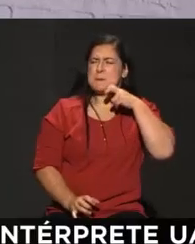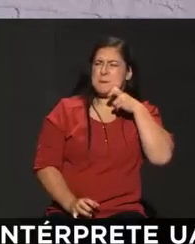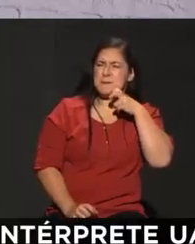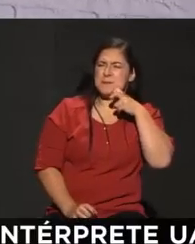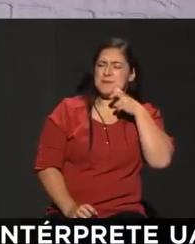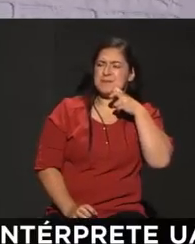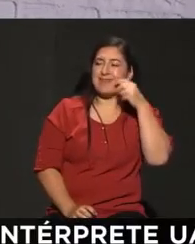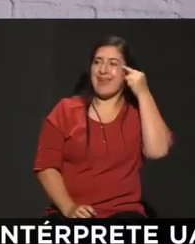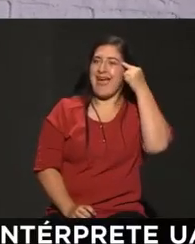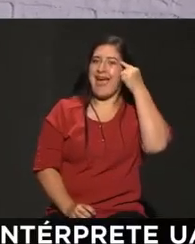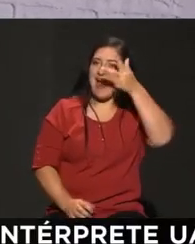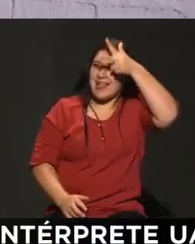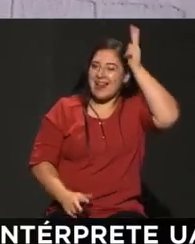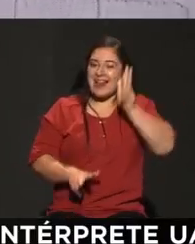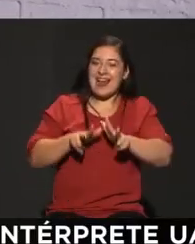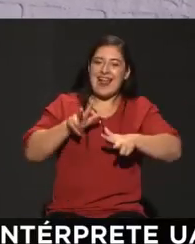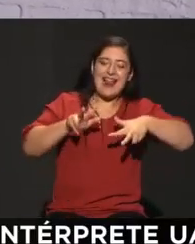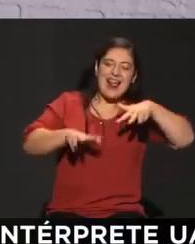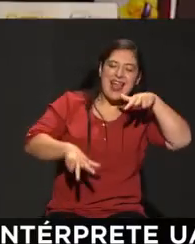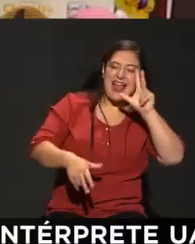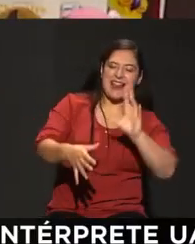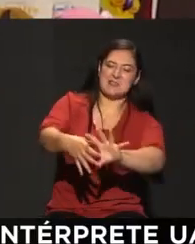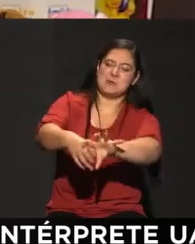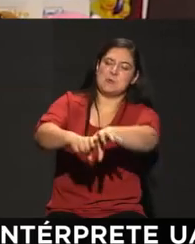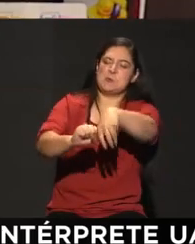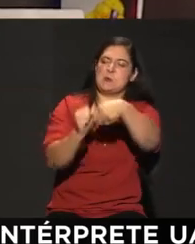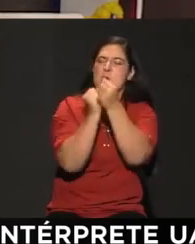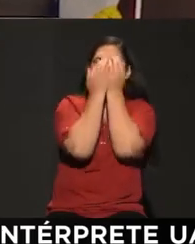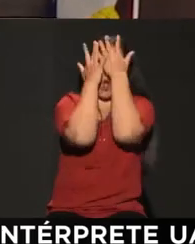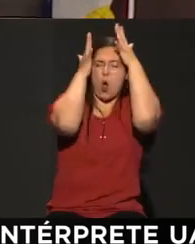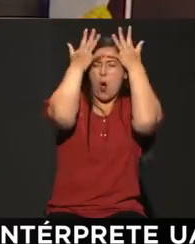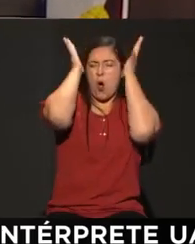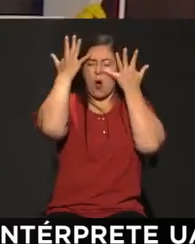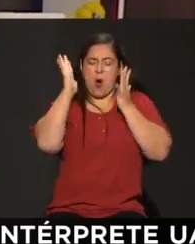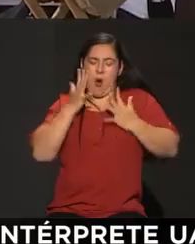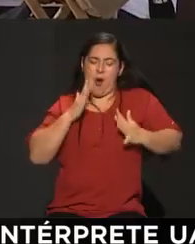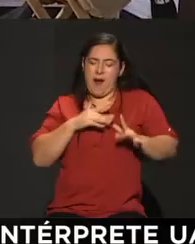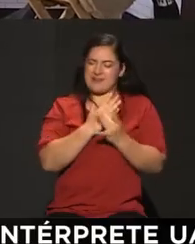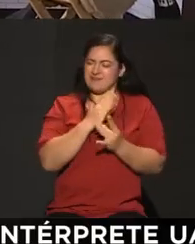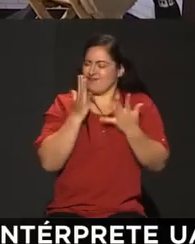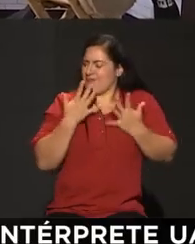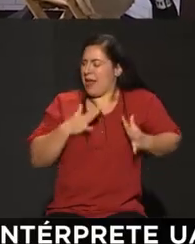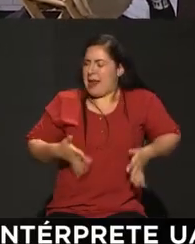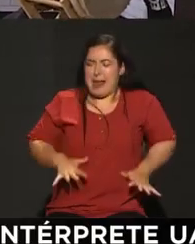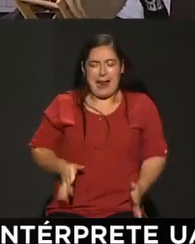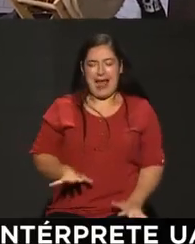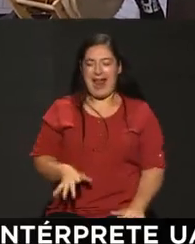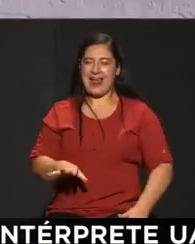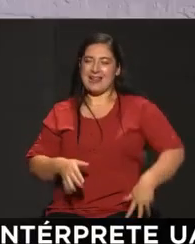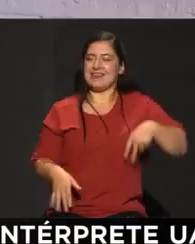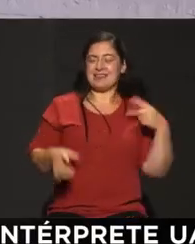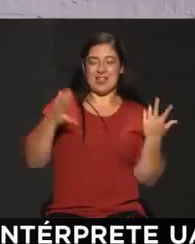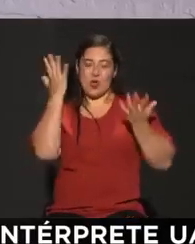compás. Manteca de iguana. Manteca por todo el cuerpo, bañes en manteca. Trabajemos ahí esa. Para